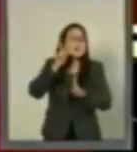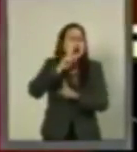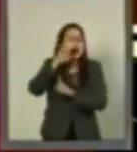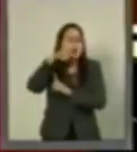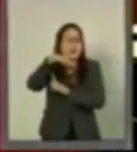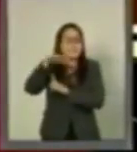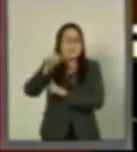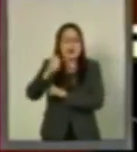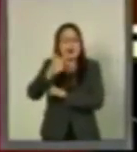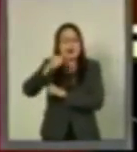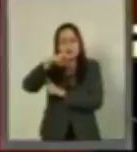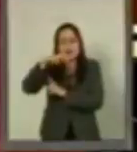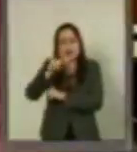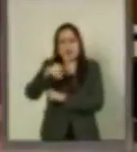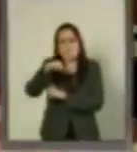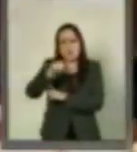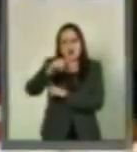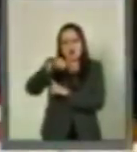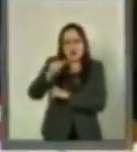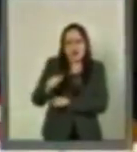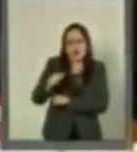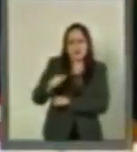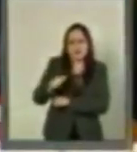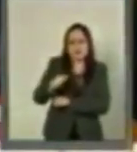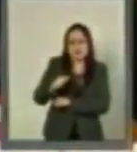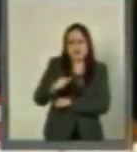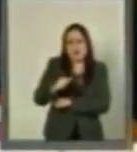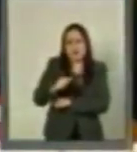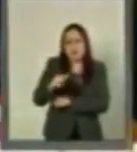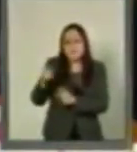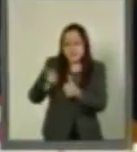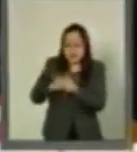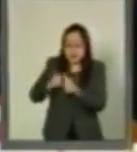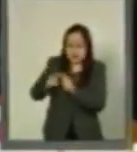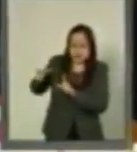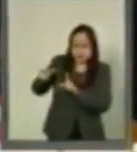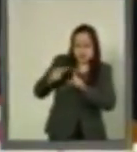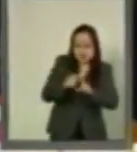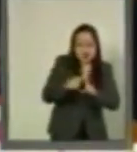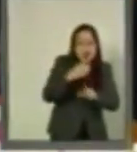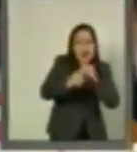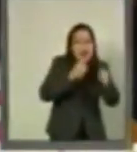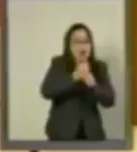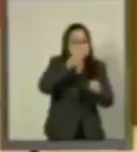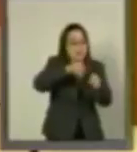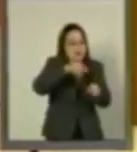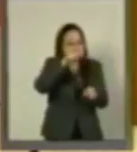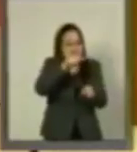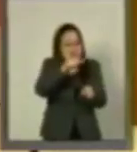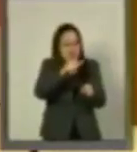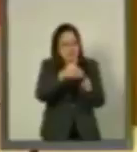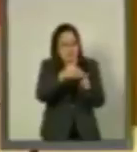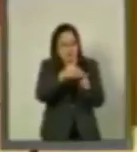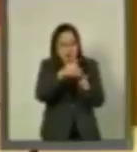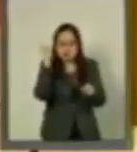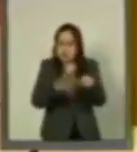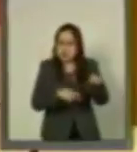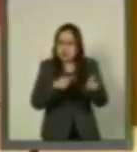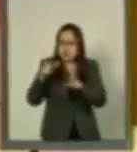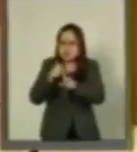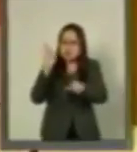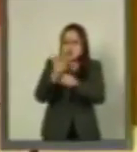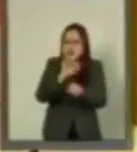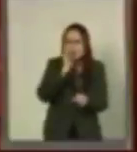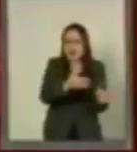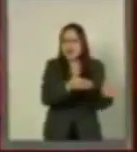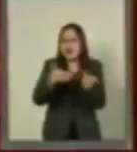Gabriela Molina Canto, se le dictaron medidas precautorias en el 2016. Pasó un año y